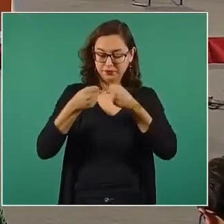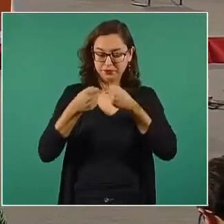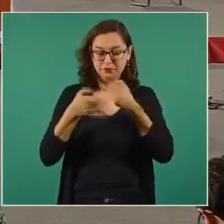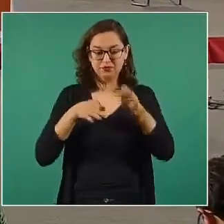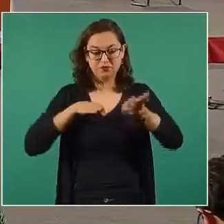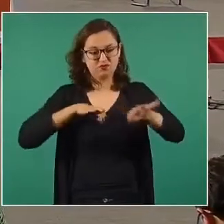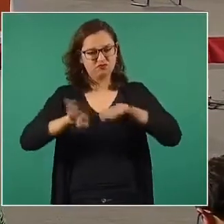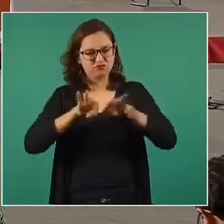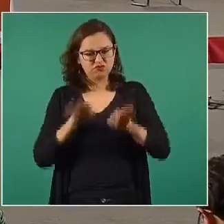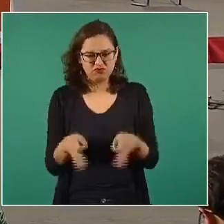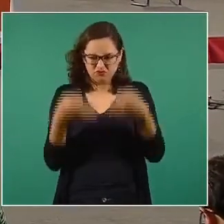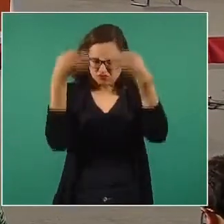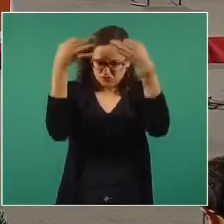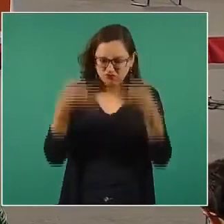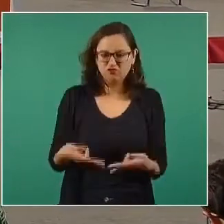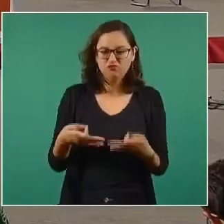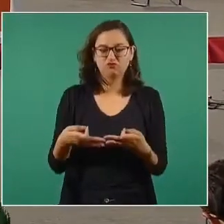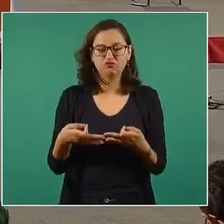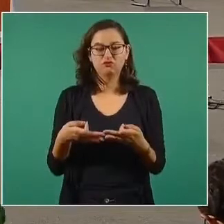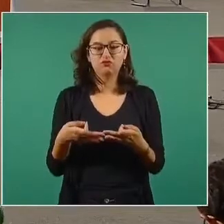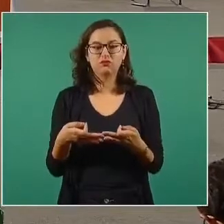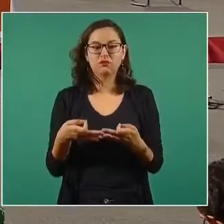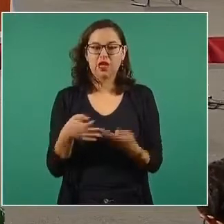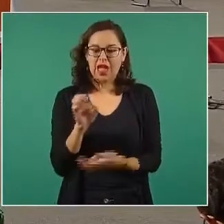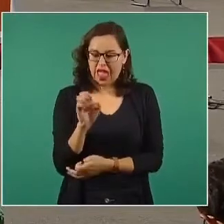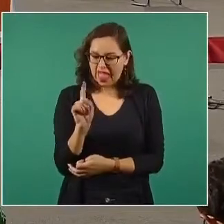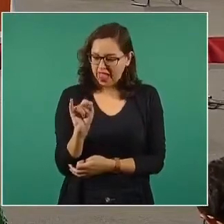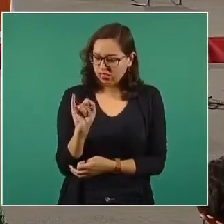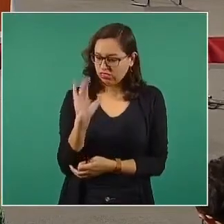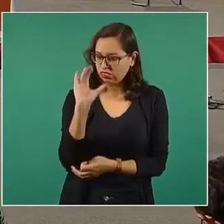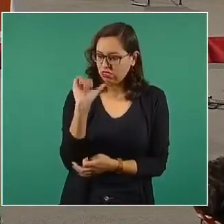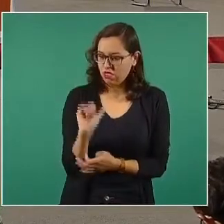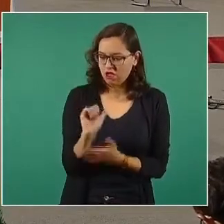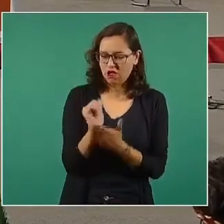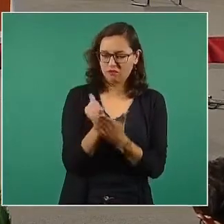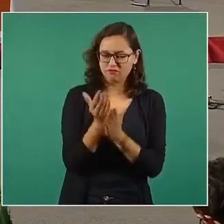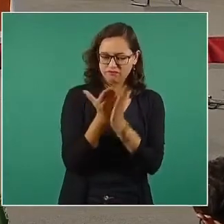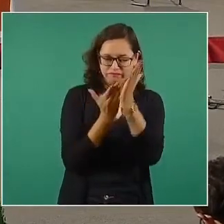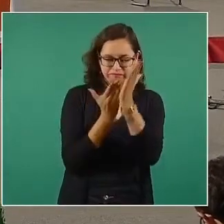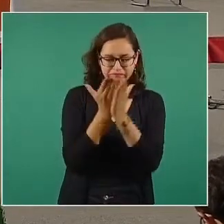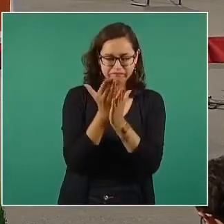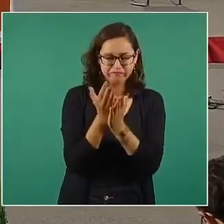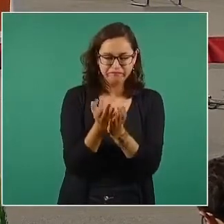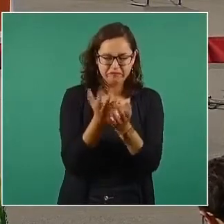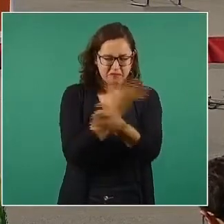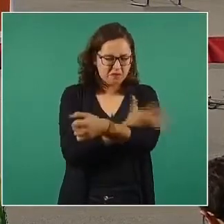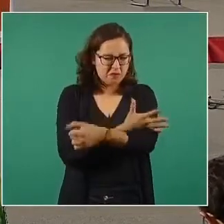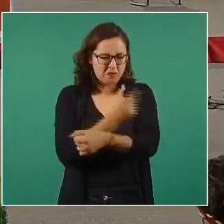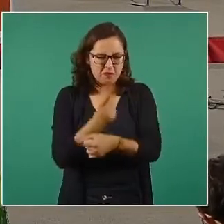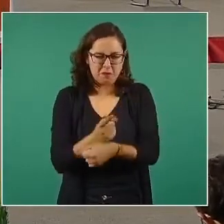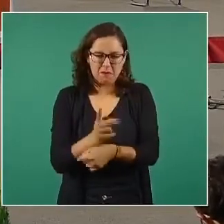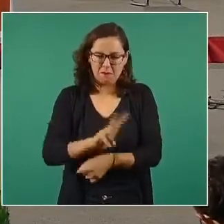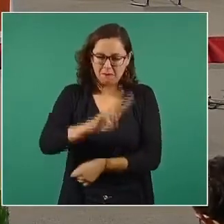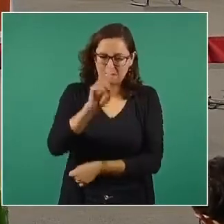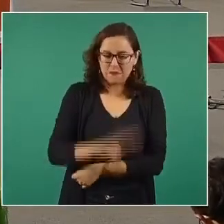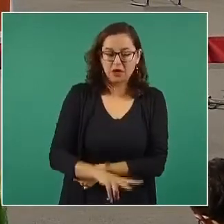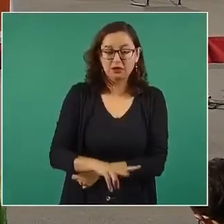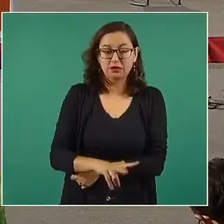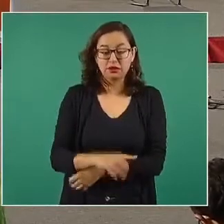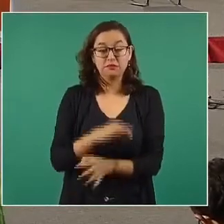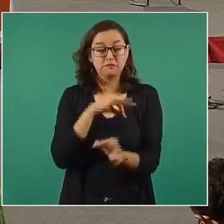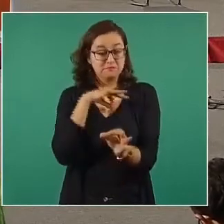éticas, técnicas y hasta estéticas para dotar a los trabajos periodísticos de veracidad, certidumbre